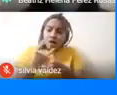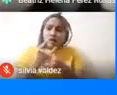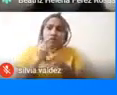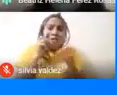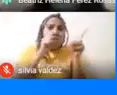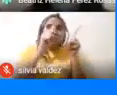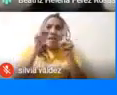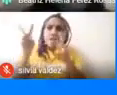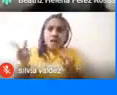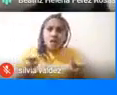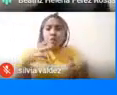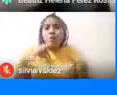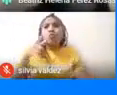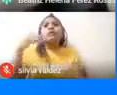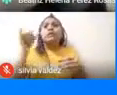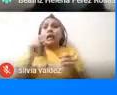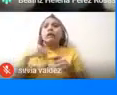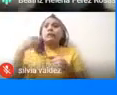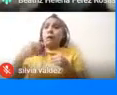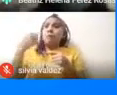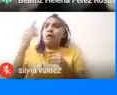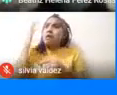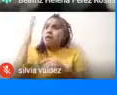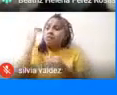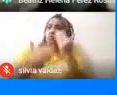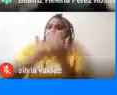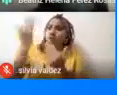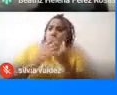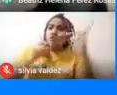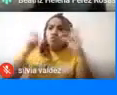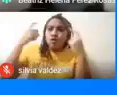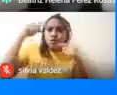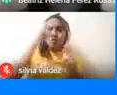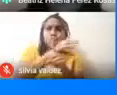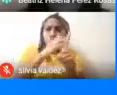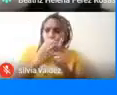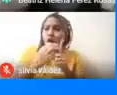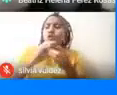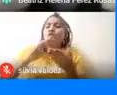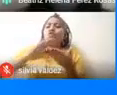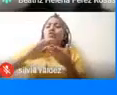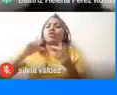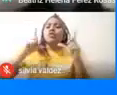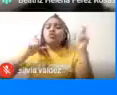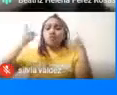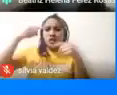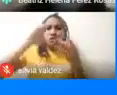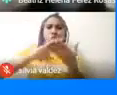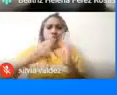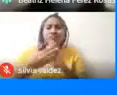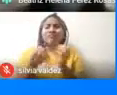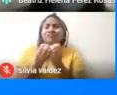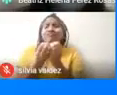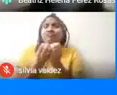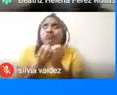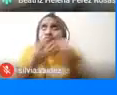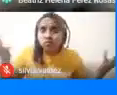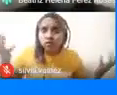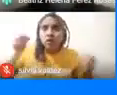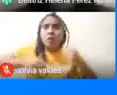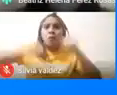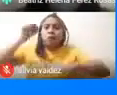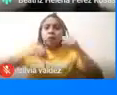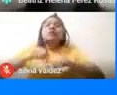Miren que ustedes ya han pasado por cátedras de innovación, de turismo cultural, de turismo comunitario. Son millones las posibilidades,